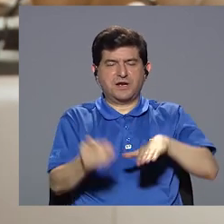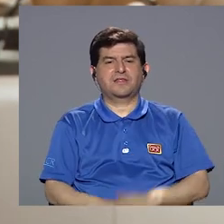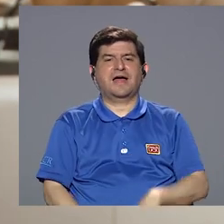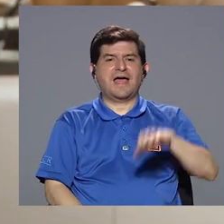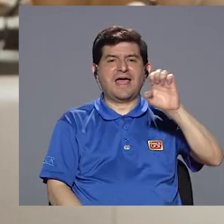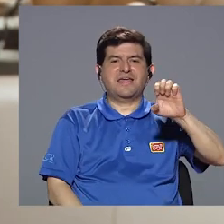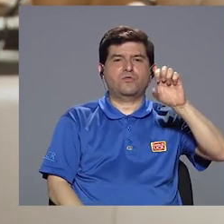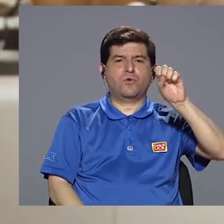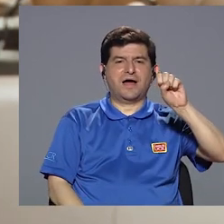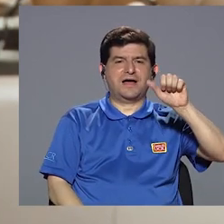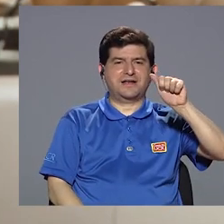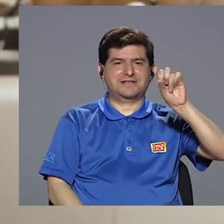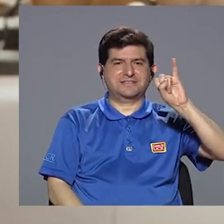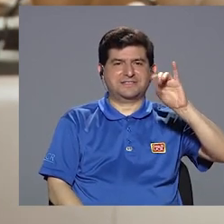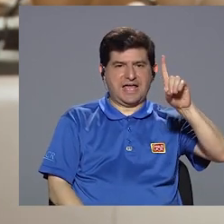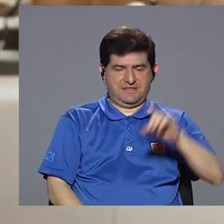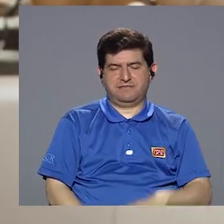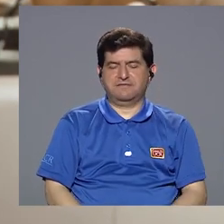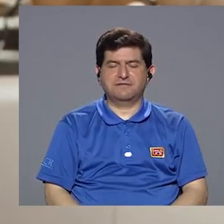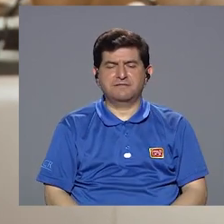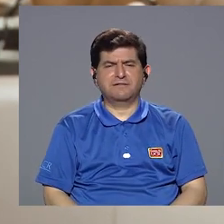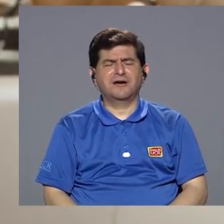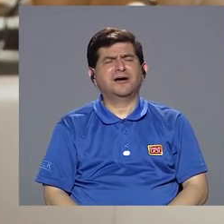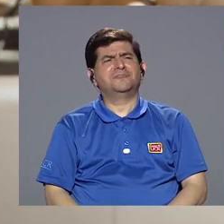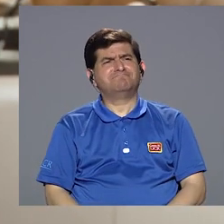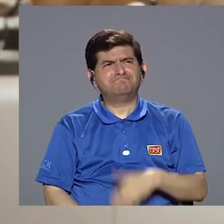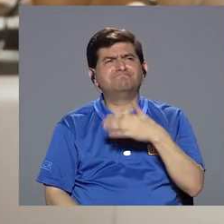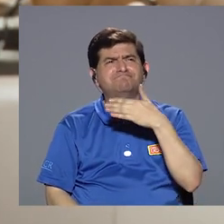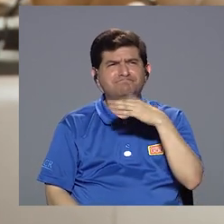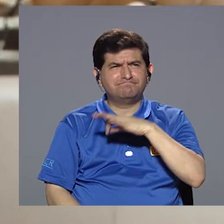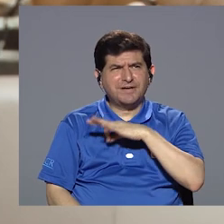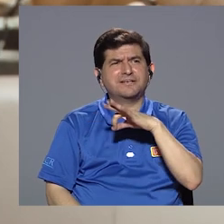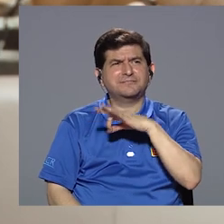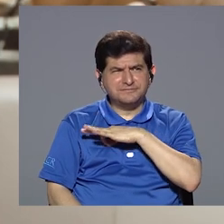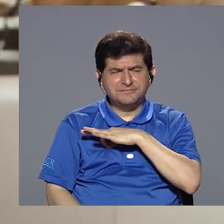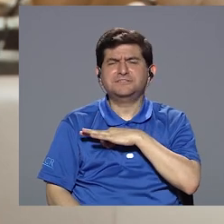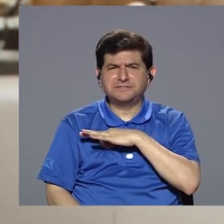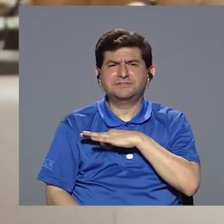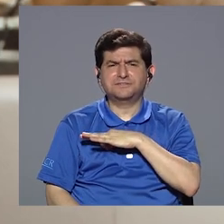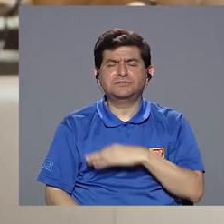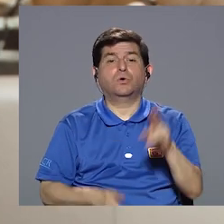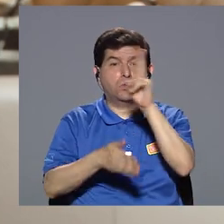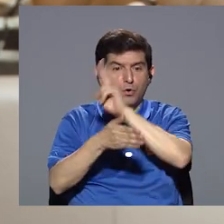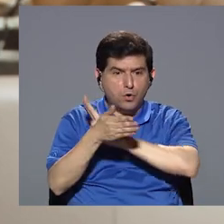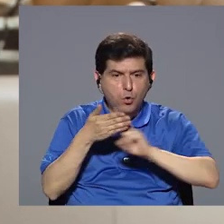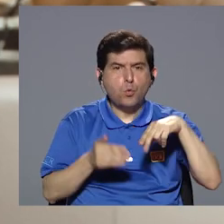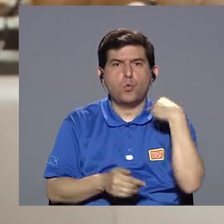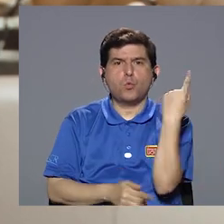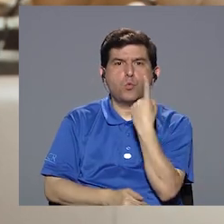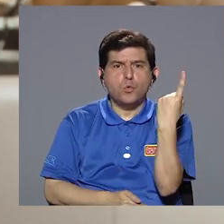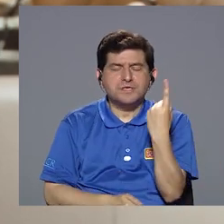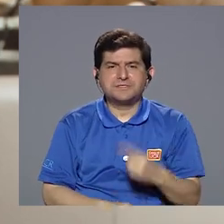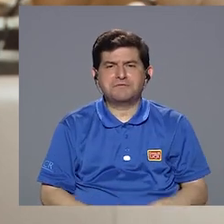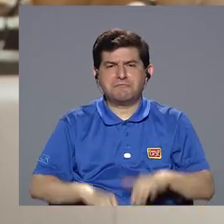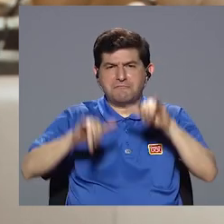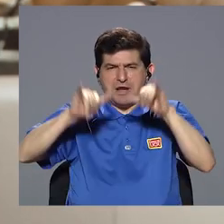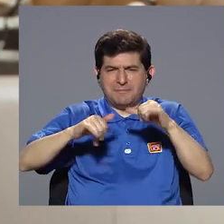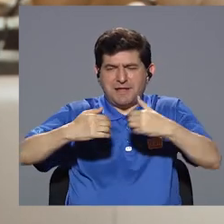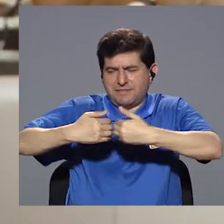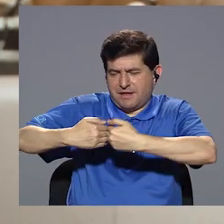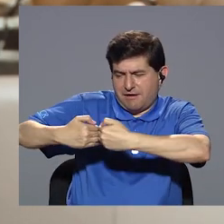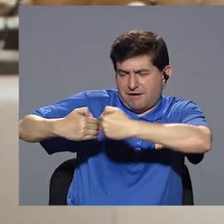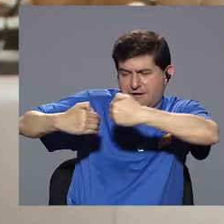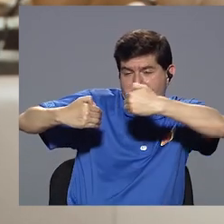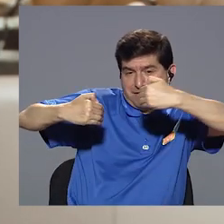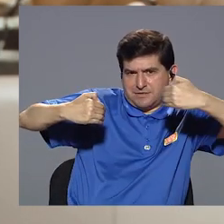edward site que sería conveniente o es conveniente que la universidad siempre guarde